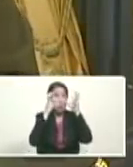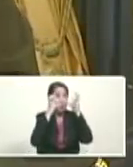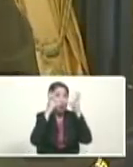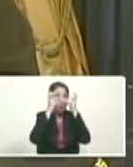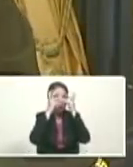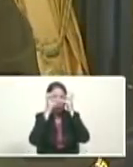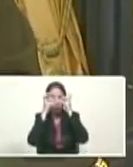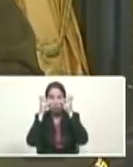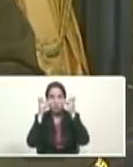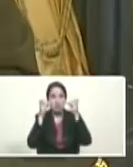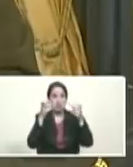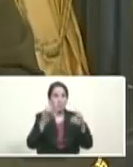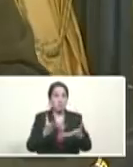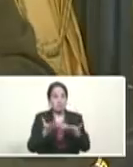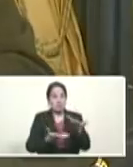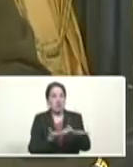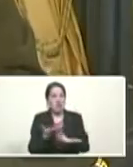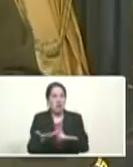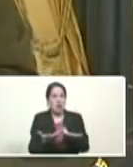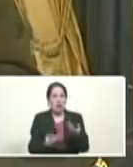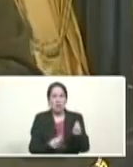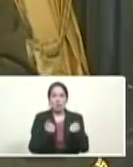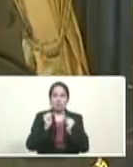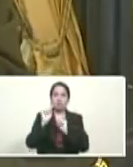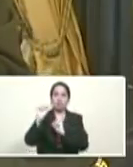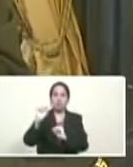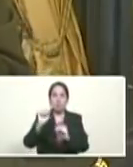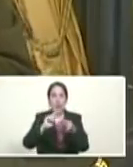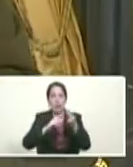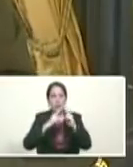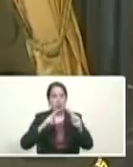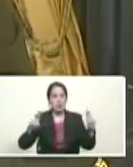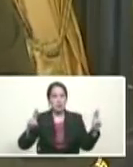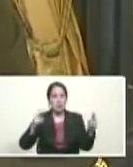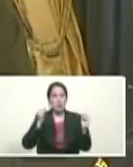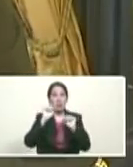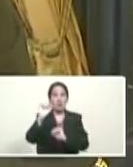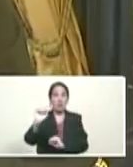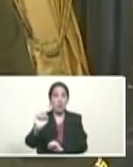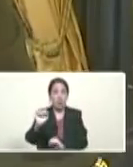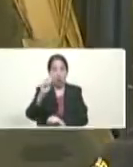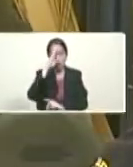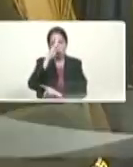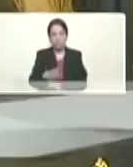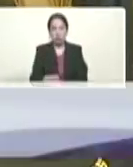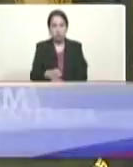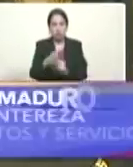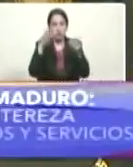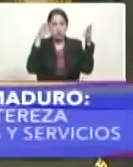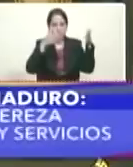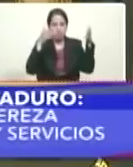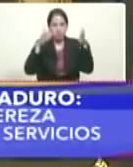manos para defender la paz territorial del país orientación central